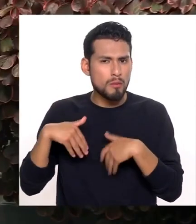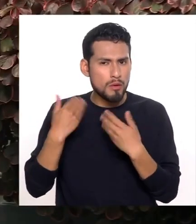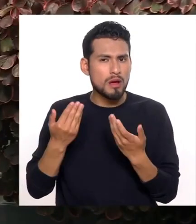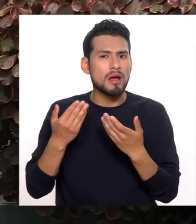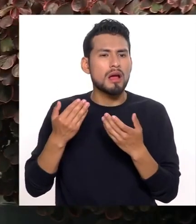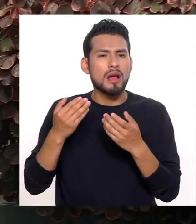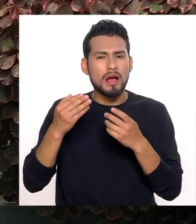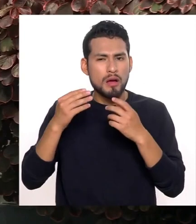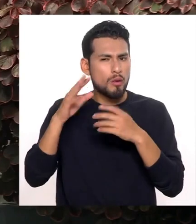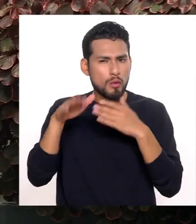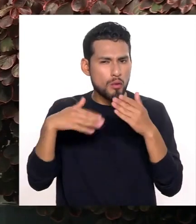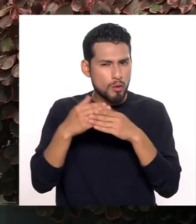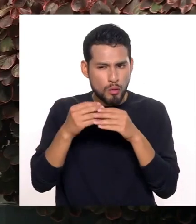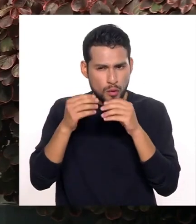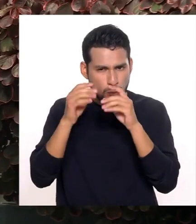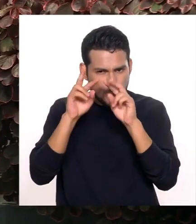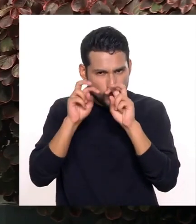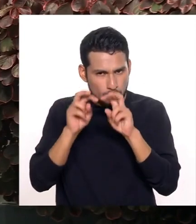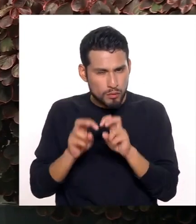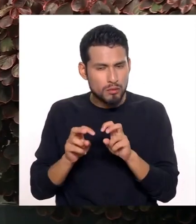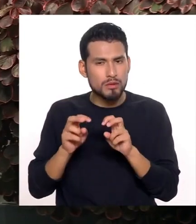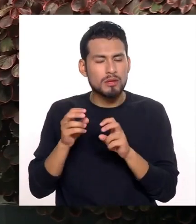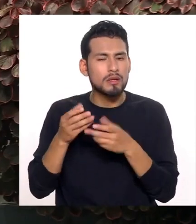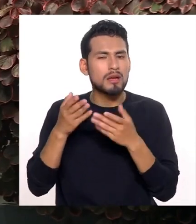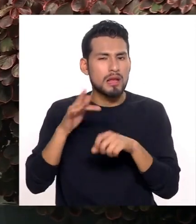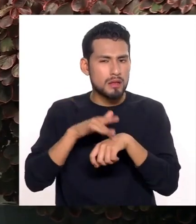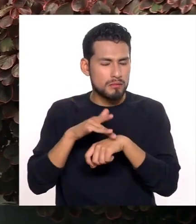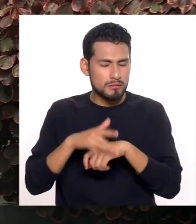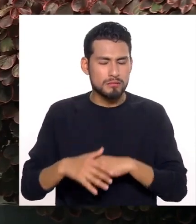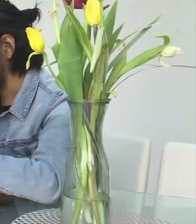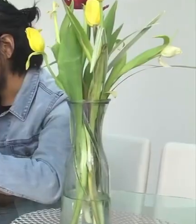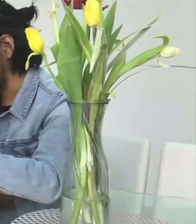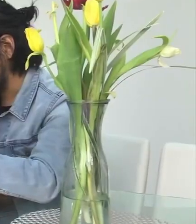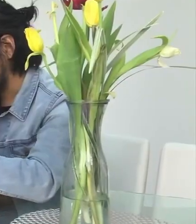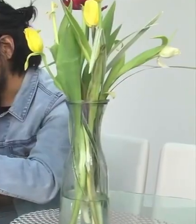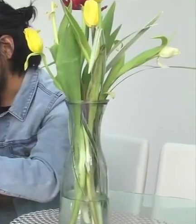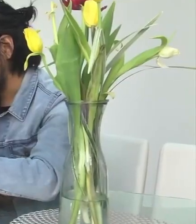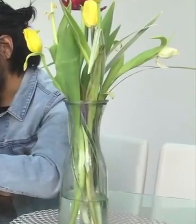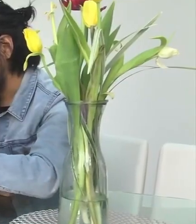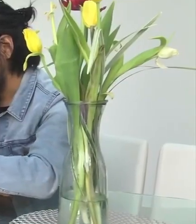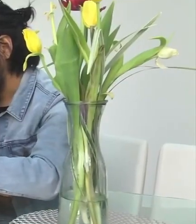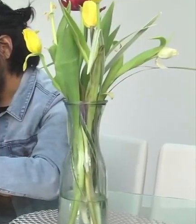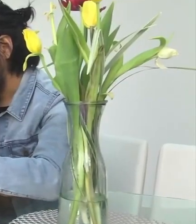iniciar lo antes posible toda su estimulación temprana.